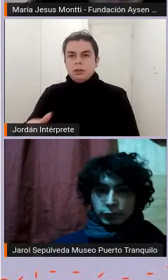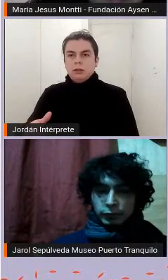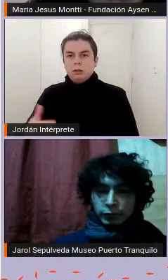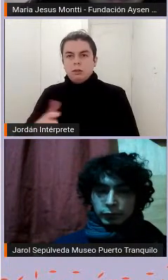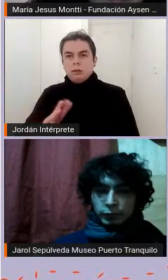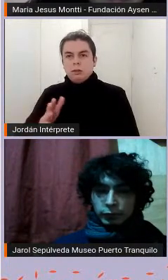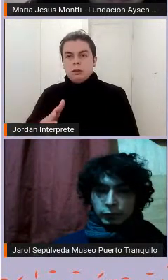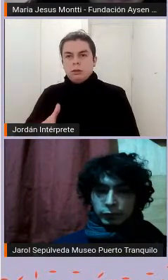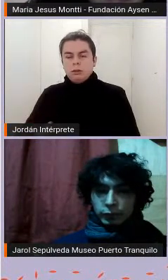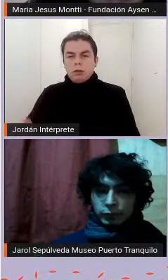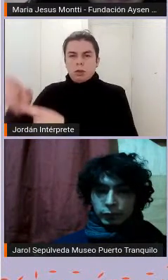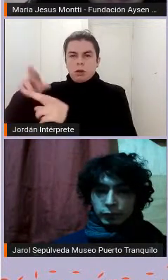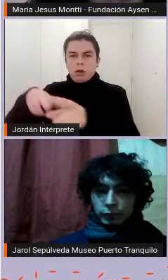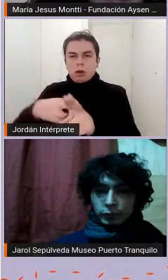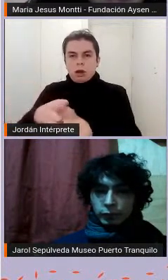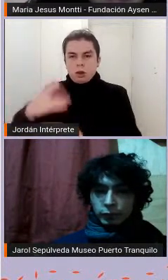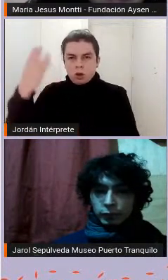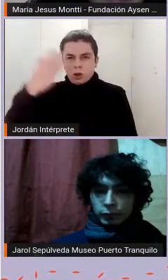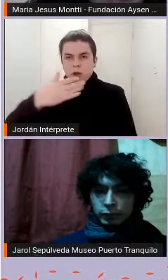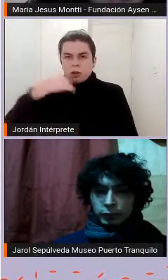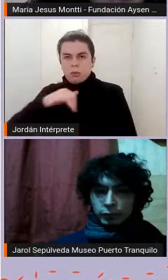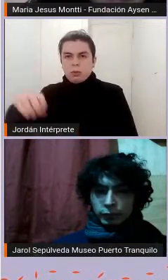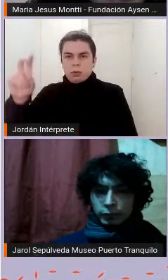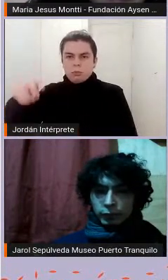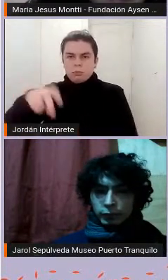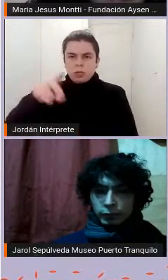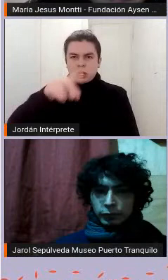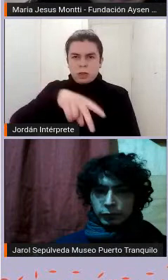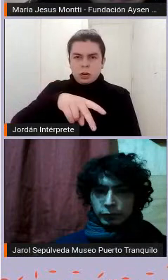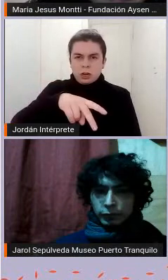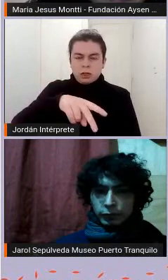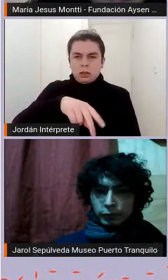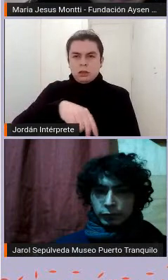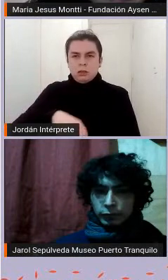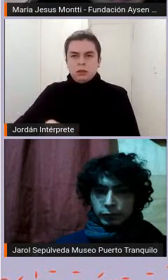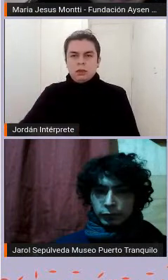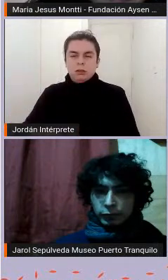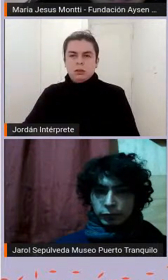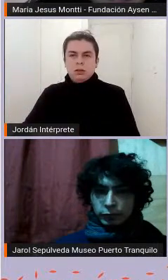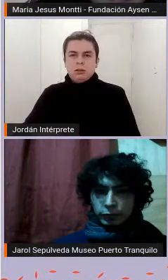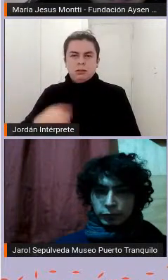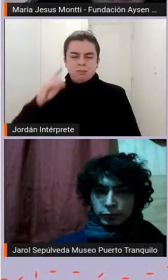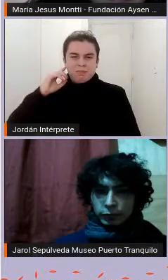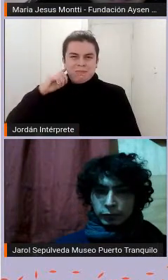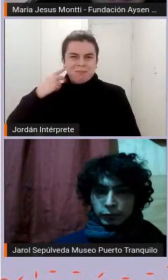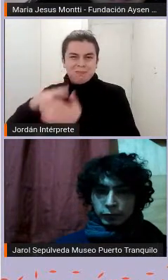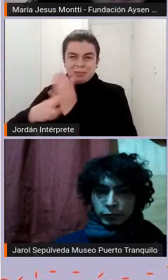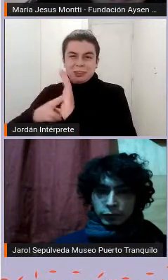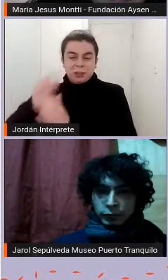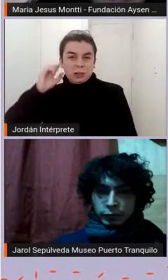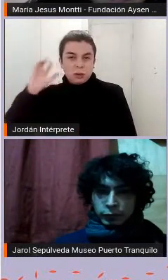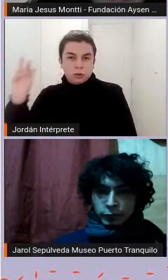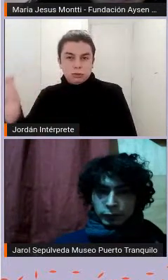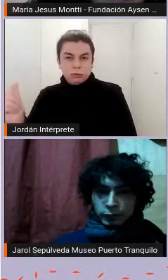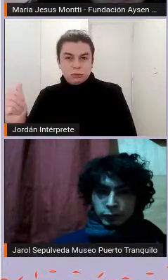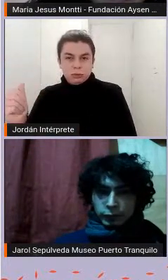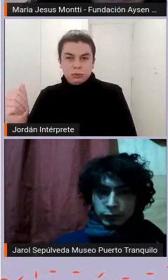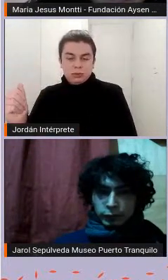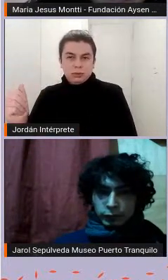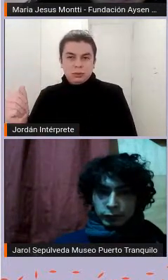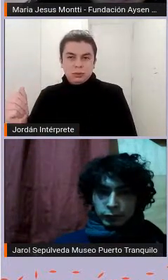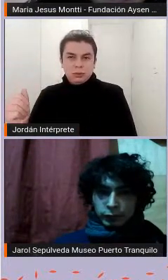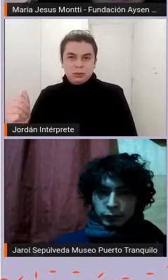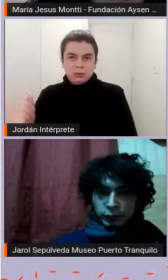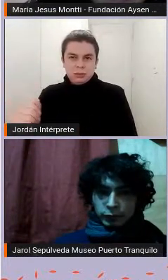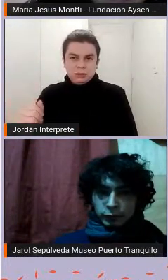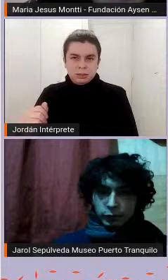la senda de Lofki, caminamos 2 kilómetros y llegamos a la laguna de San Rafael. Después, hora y media en lancha y por el